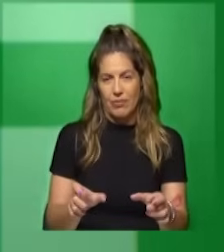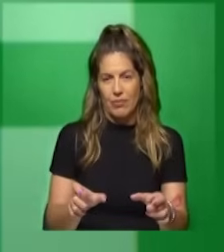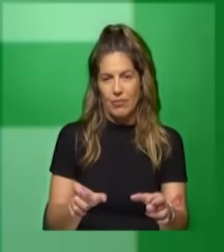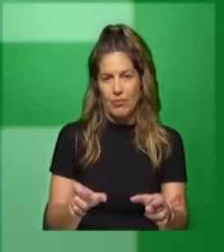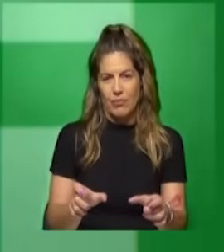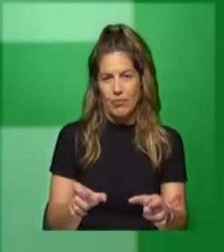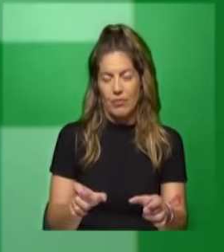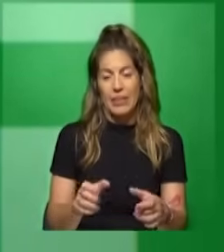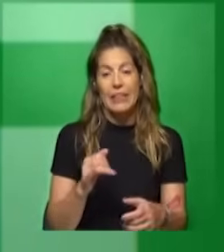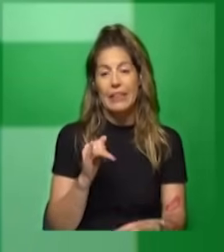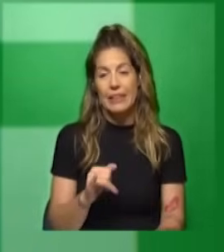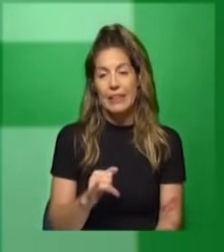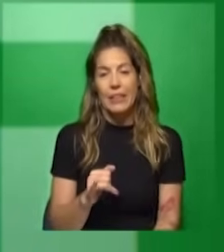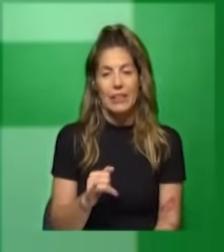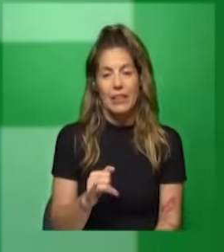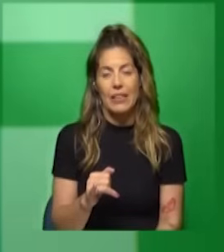Y